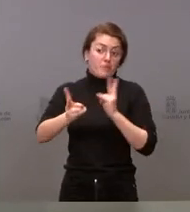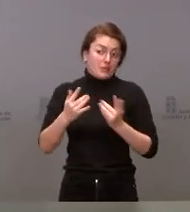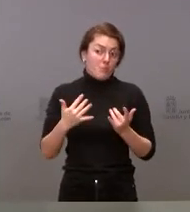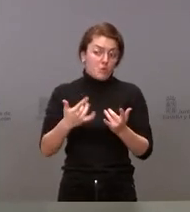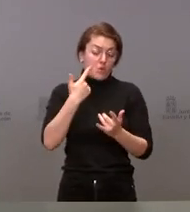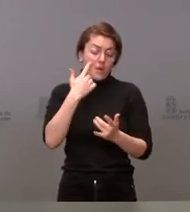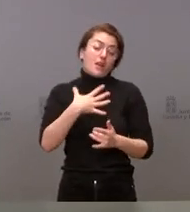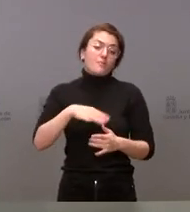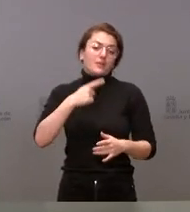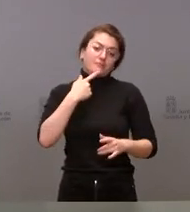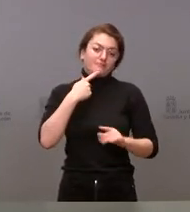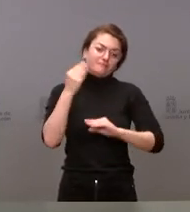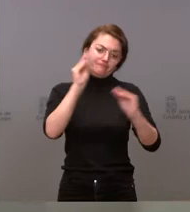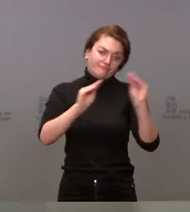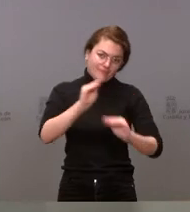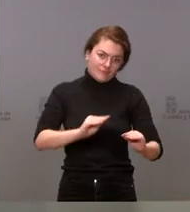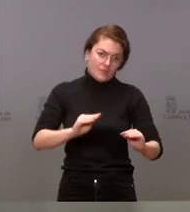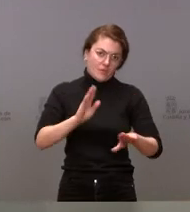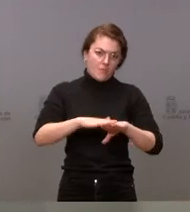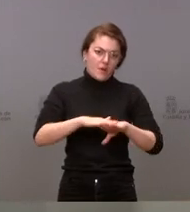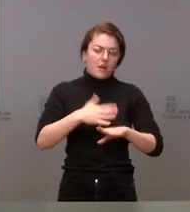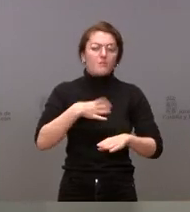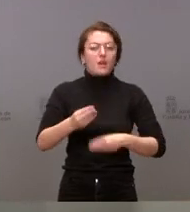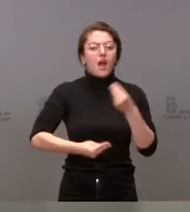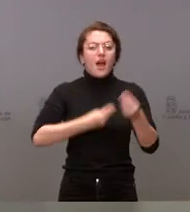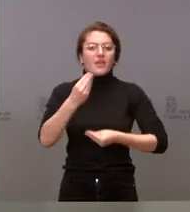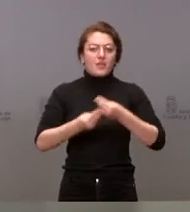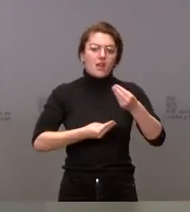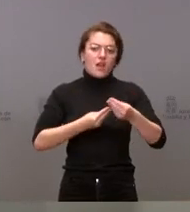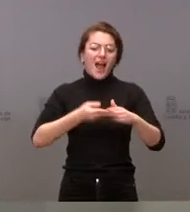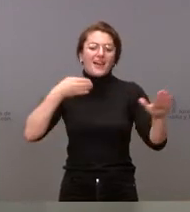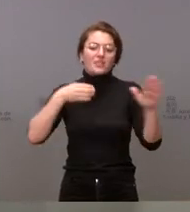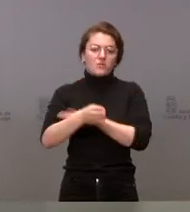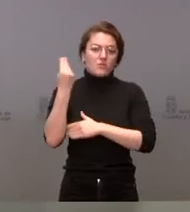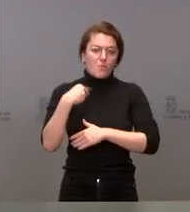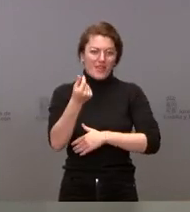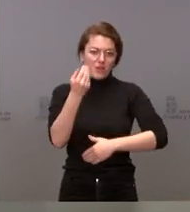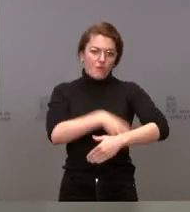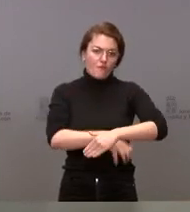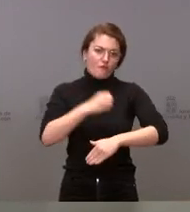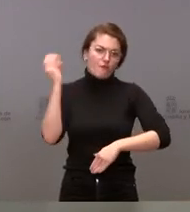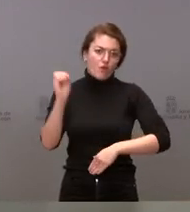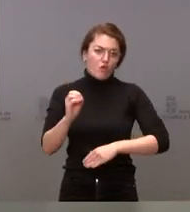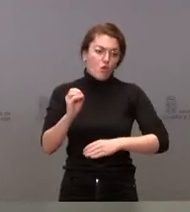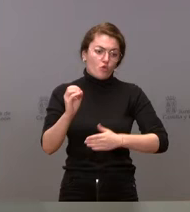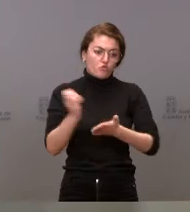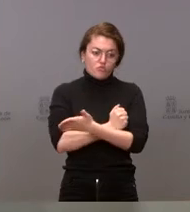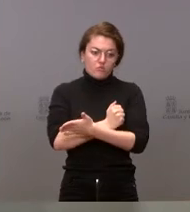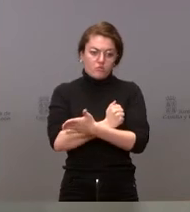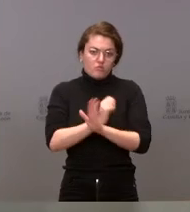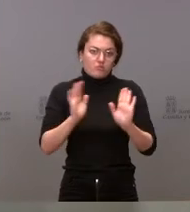y pueda por tanto hacer accesible estos fondos a todas las comunidades autónomas sin ningún perjuicio para nuestra la nuestra